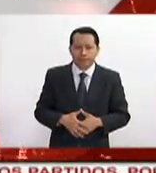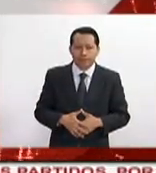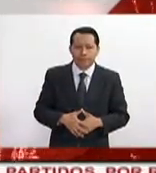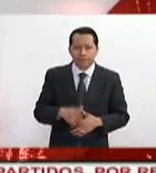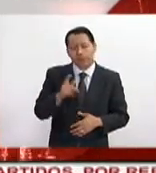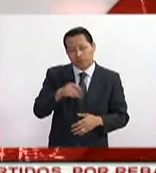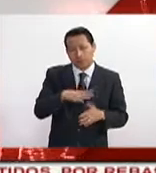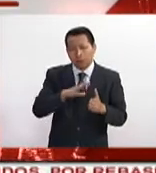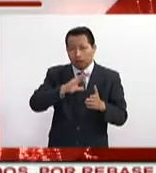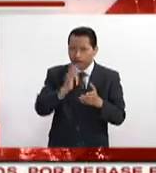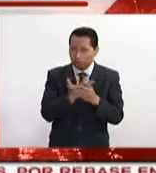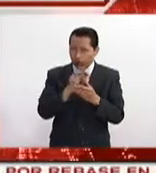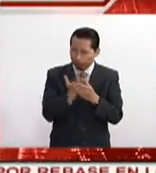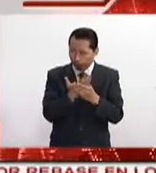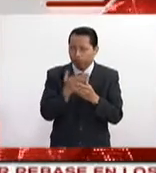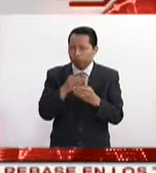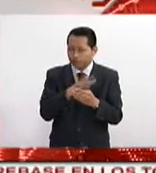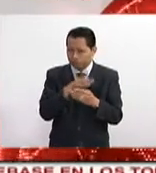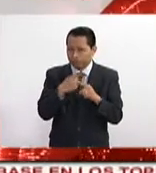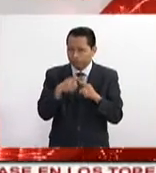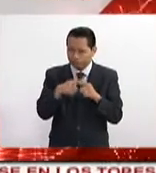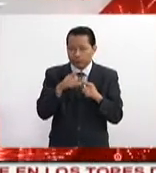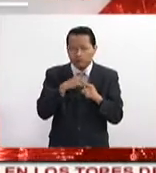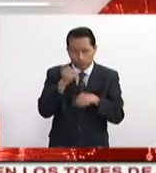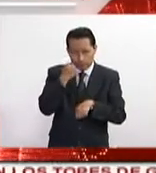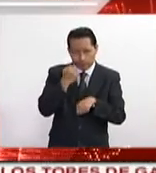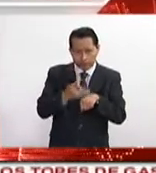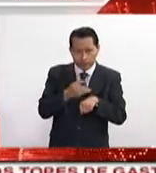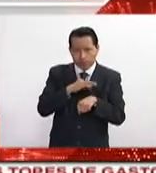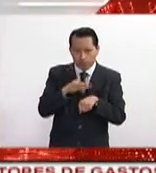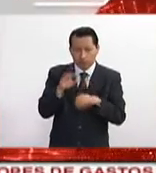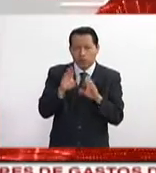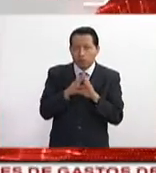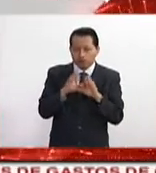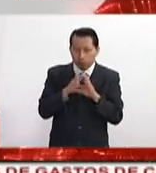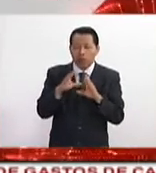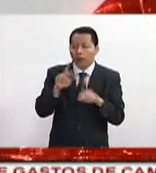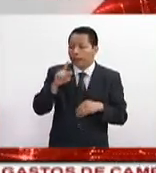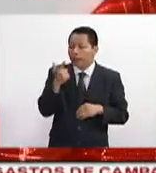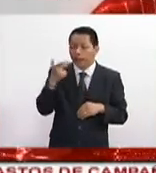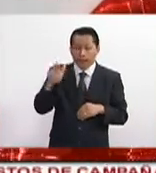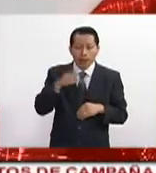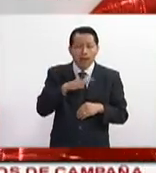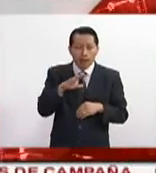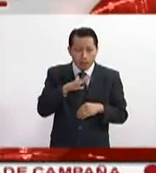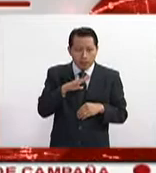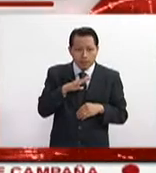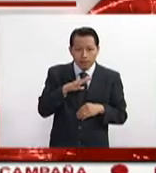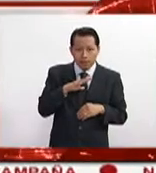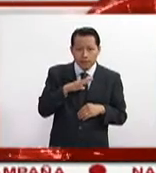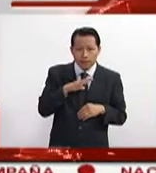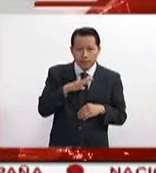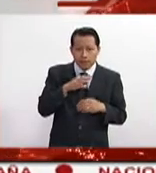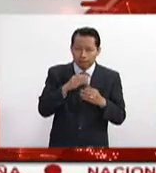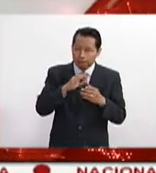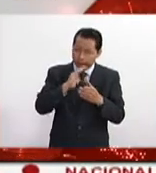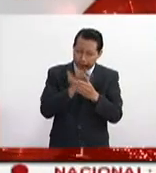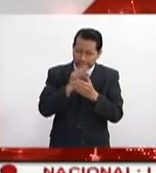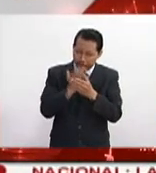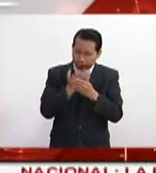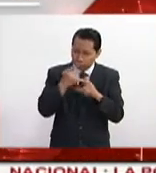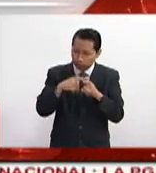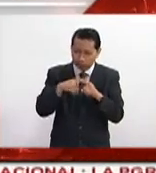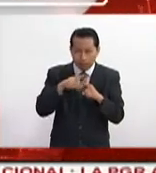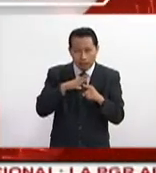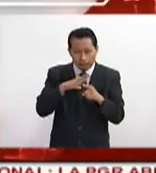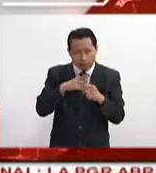Del expediente que lo está viendo el director general jurídico de la Secretaría a efecto de presentar ante la PGR integrado el expediente. No es una